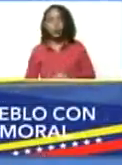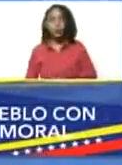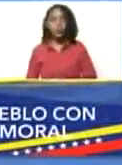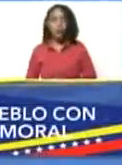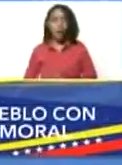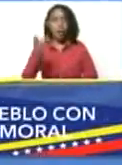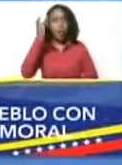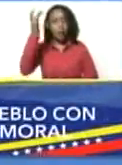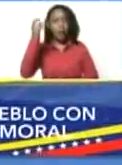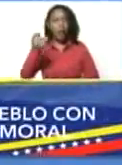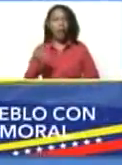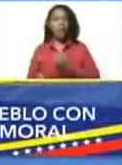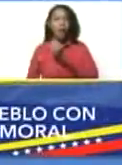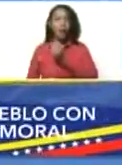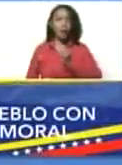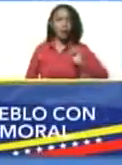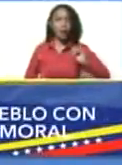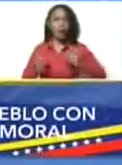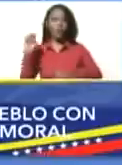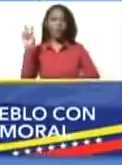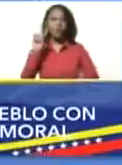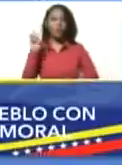de la izquierda venezolana,